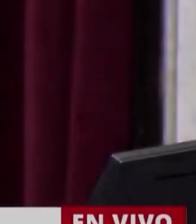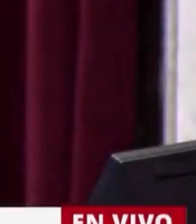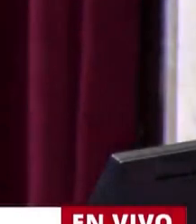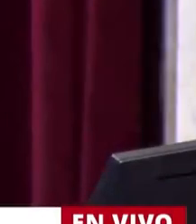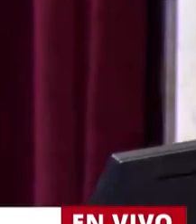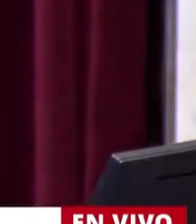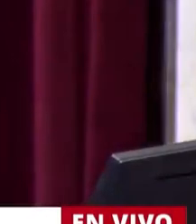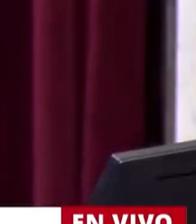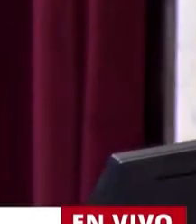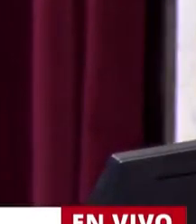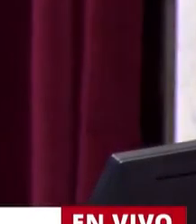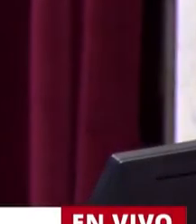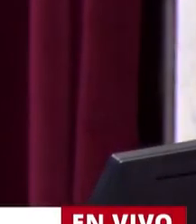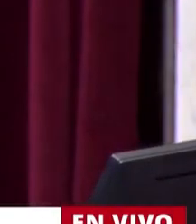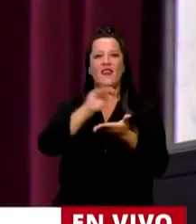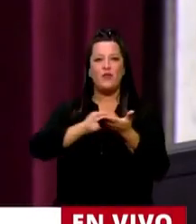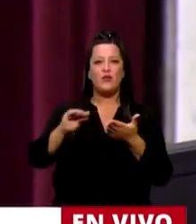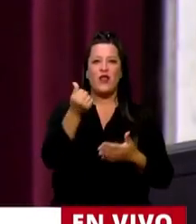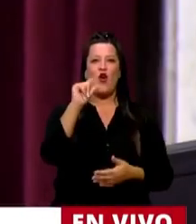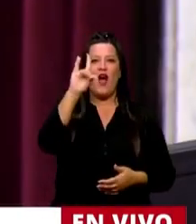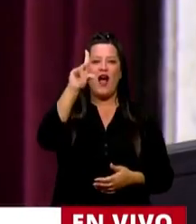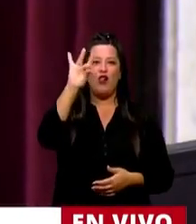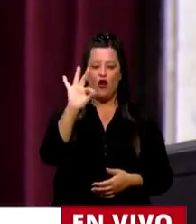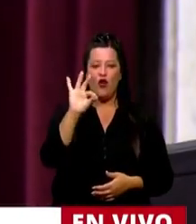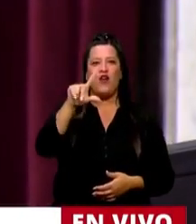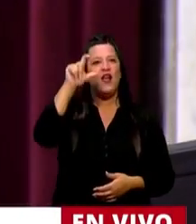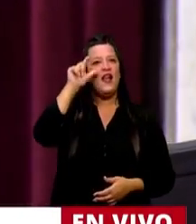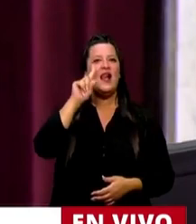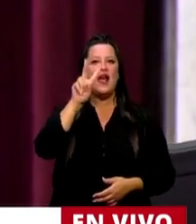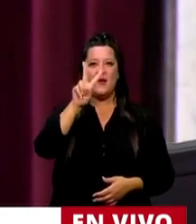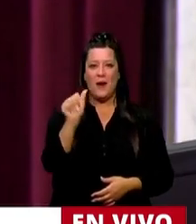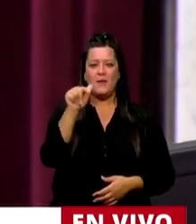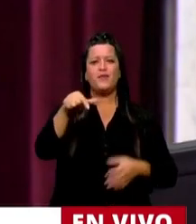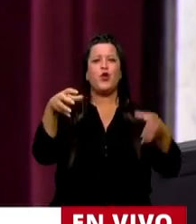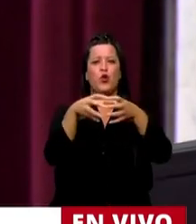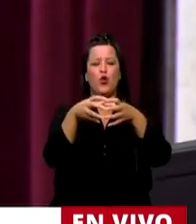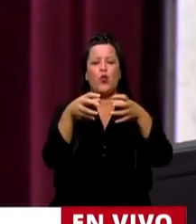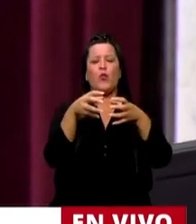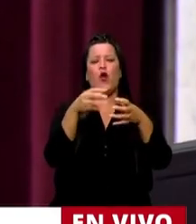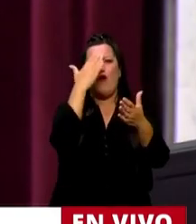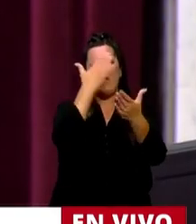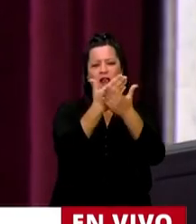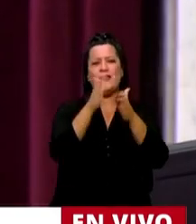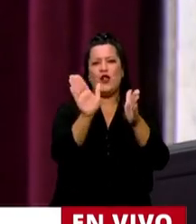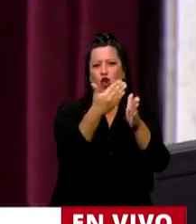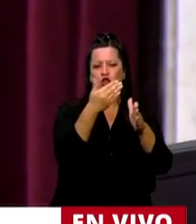Le damos la palabra al diputado Aldo Adolfo Leiva, Frente de Todos, provincia del